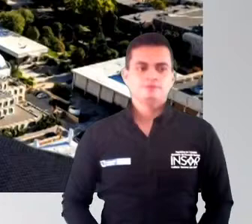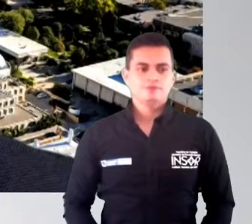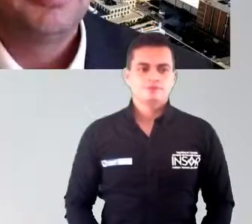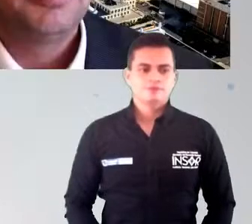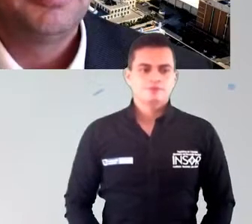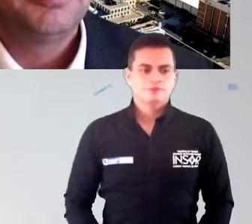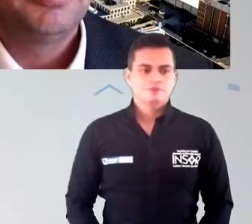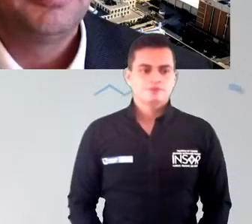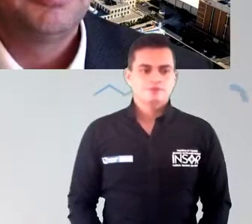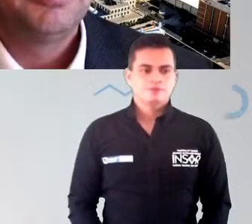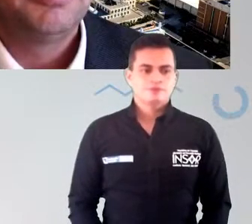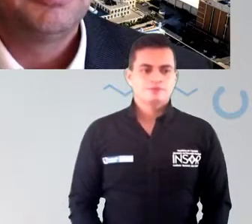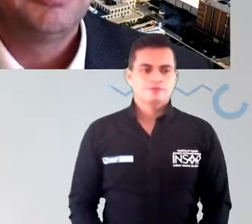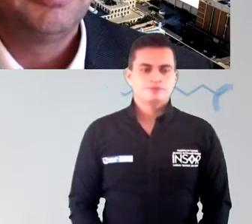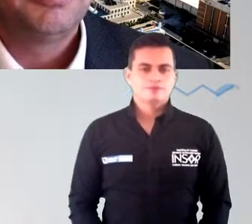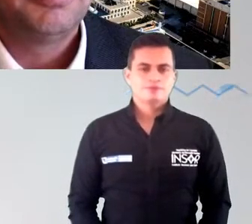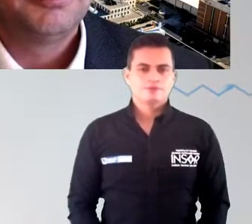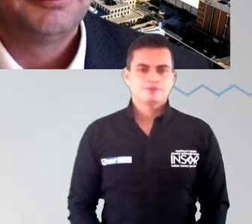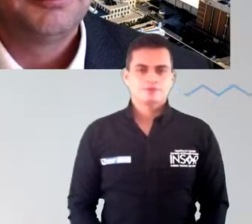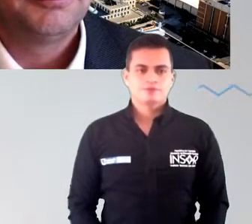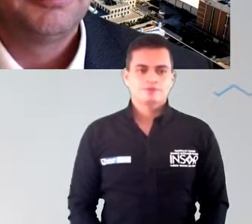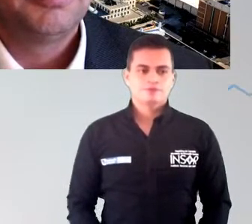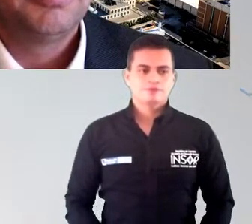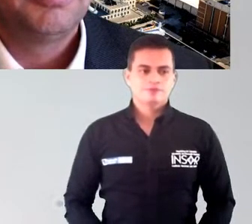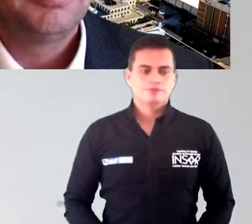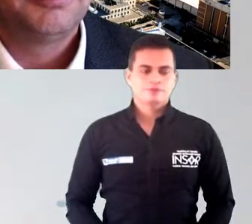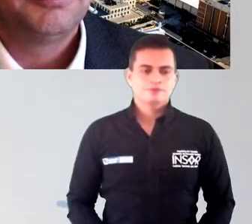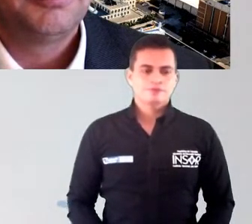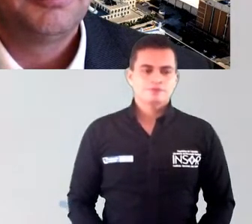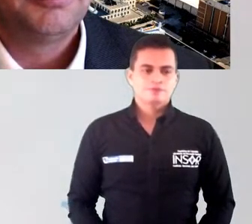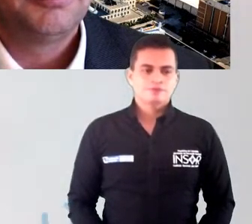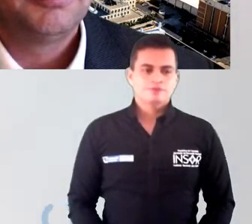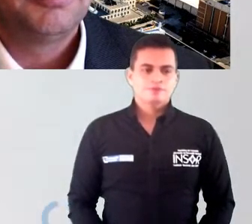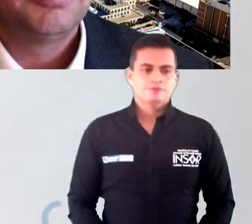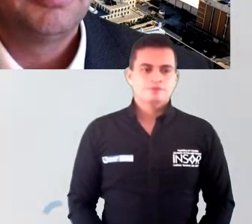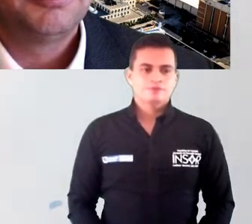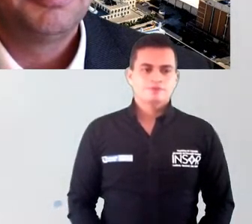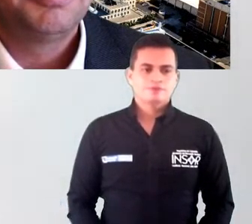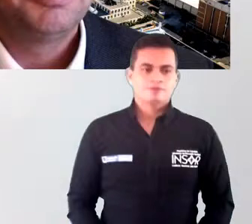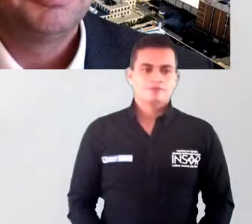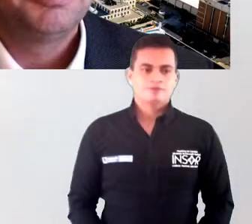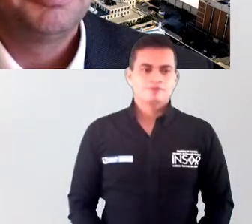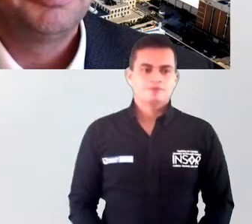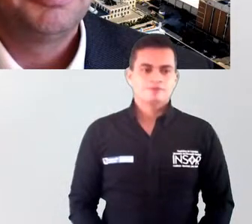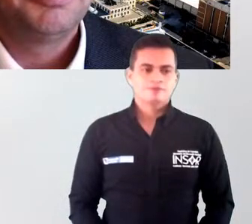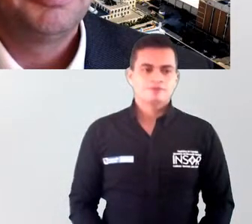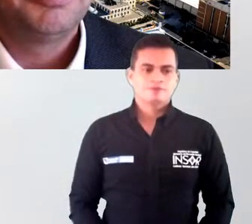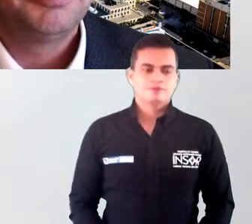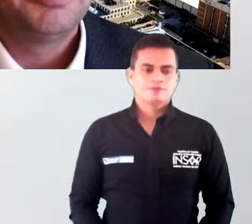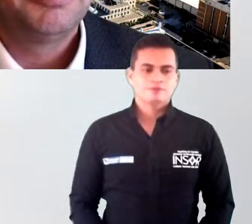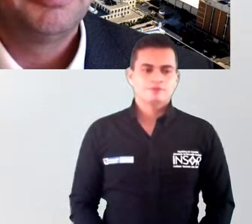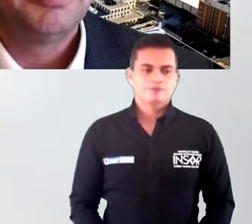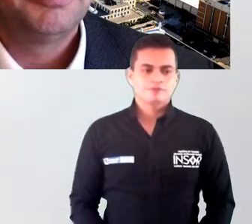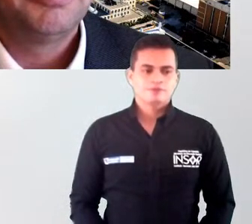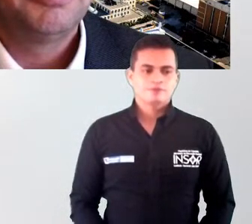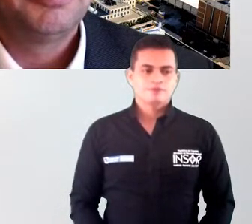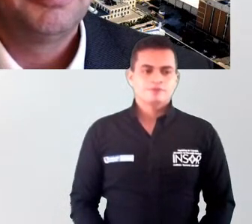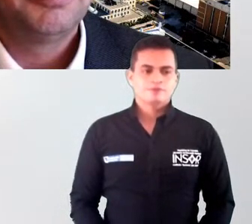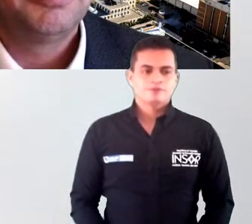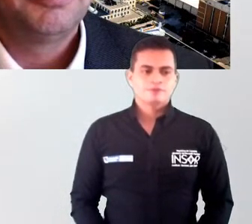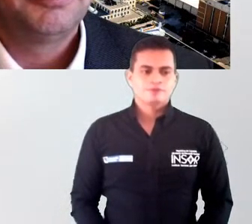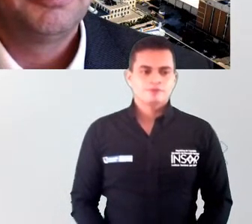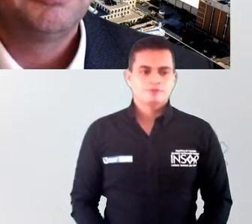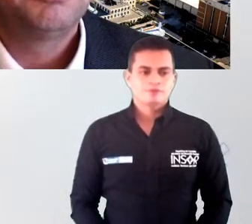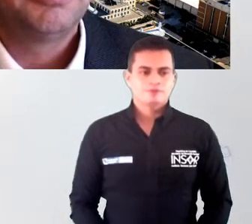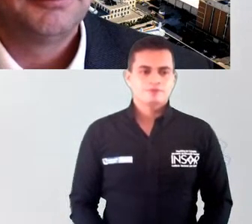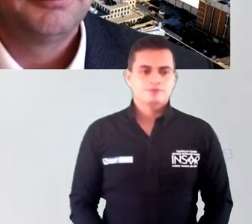hay algo que comienza a ser un poquito inquietante y es el uso de recursos. Los